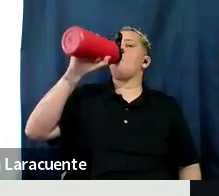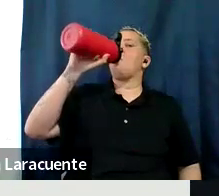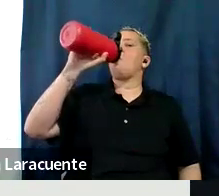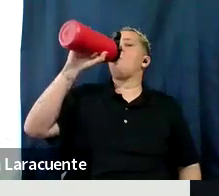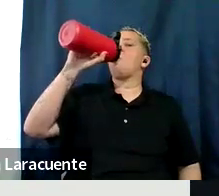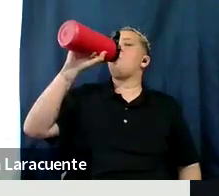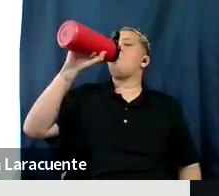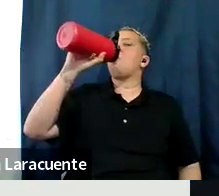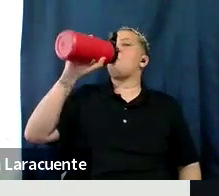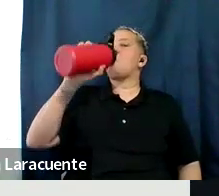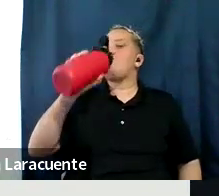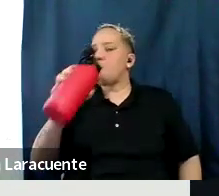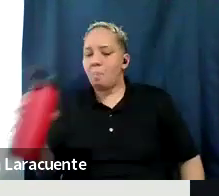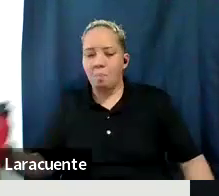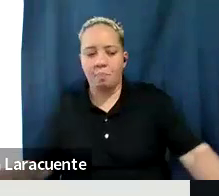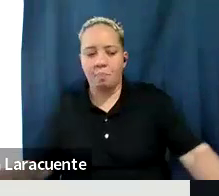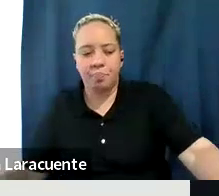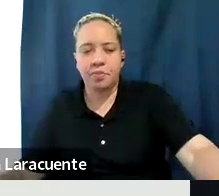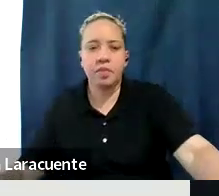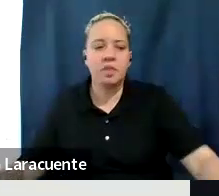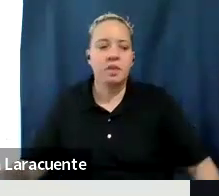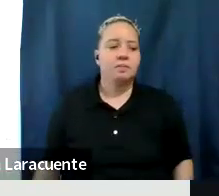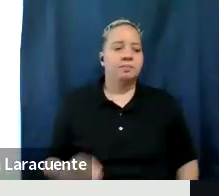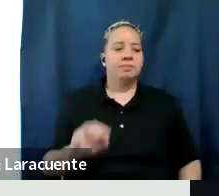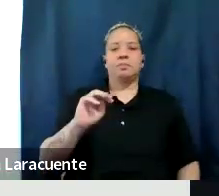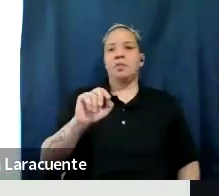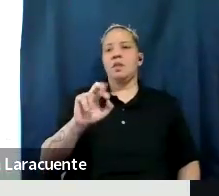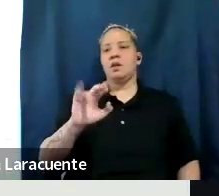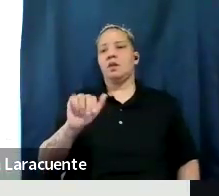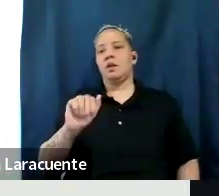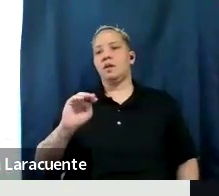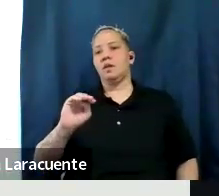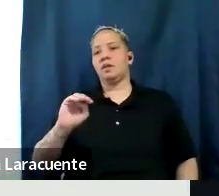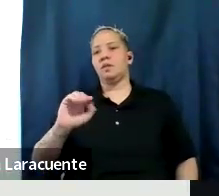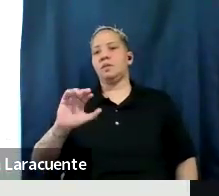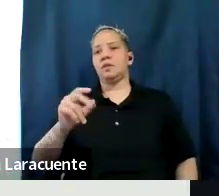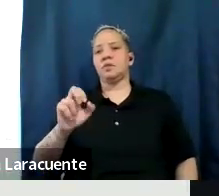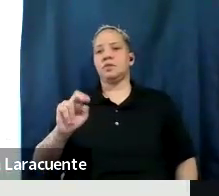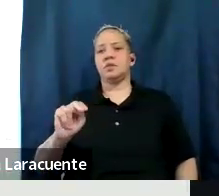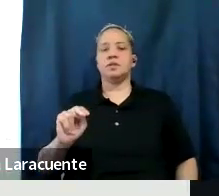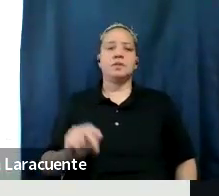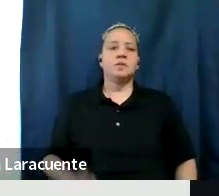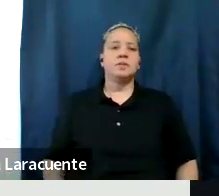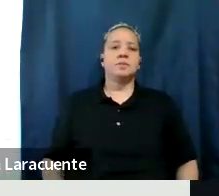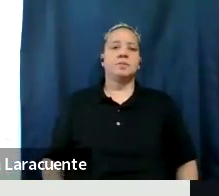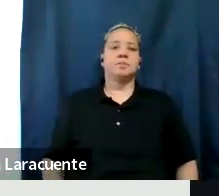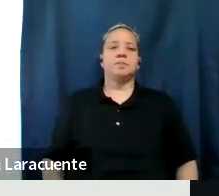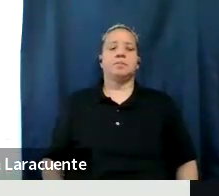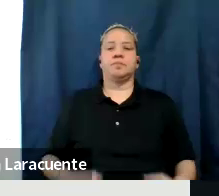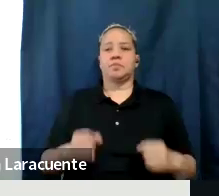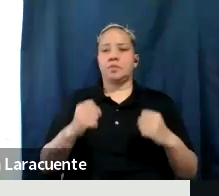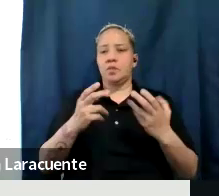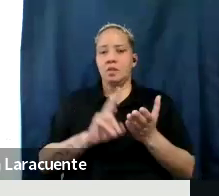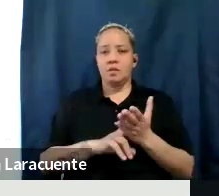Benítez, en fin, María Machín, muchas firmas que para la gente del